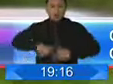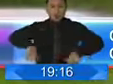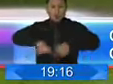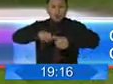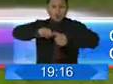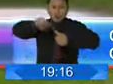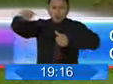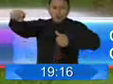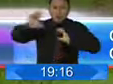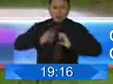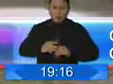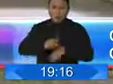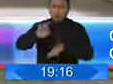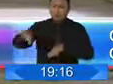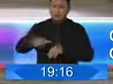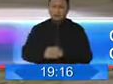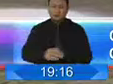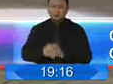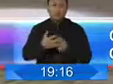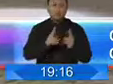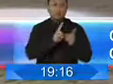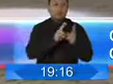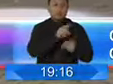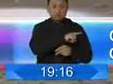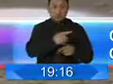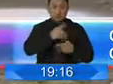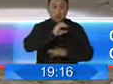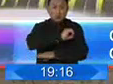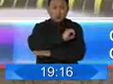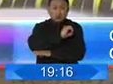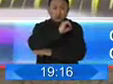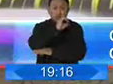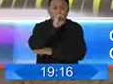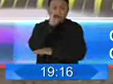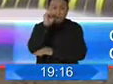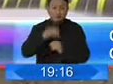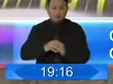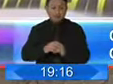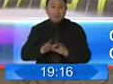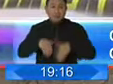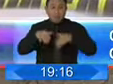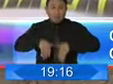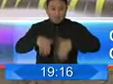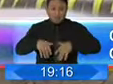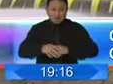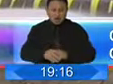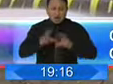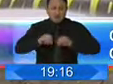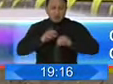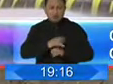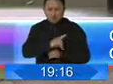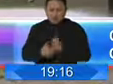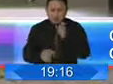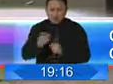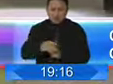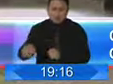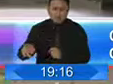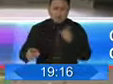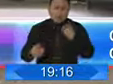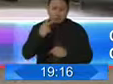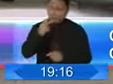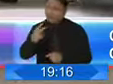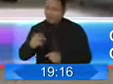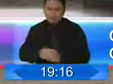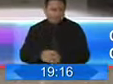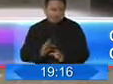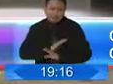cuerpo. Los vecinos de San Fernando expresaron que en horas de la madrugada los perros como que alertaron de la presencia de extraños, pero nunca se